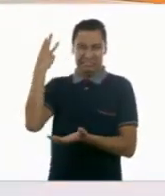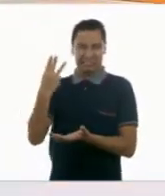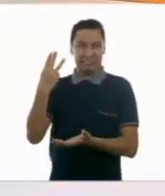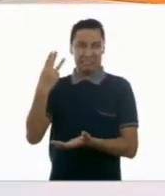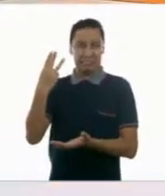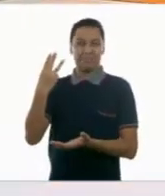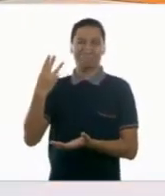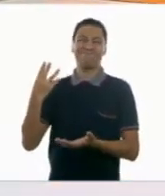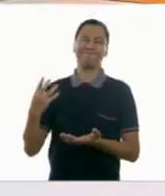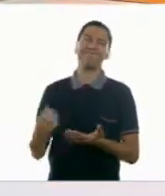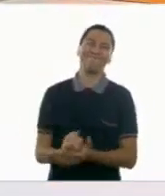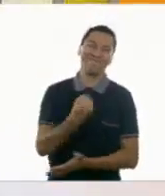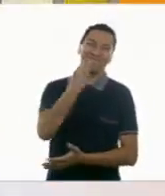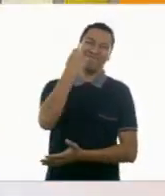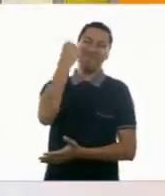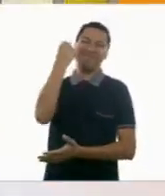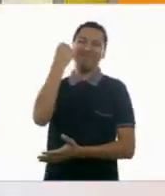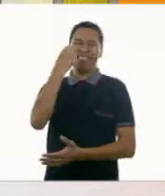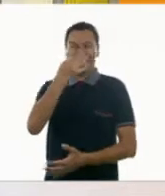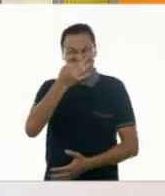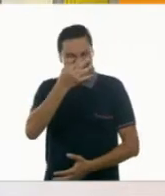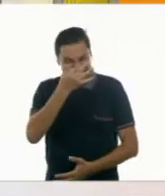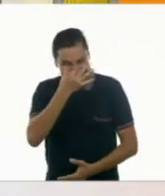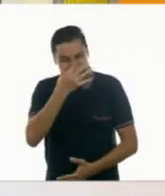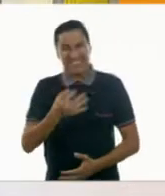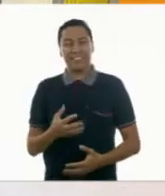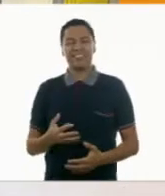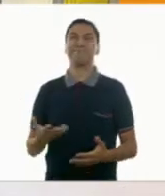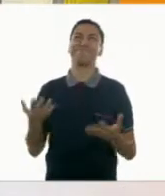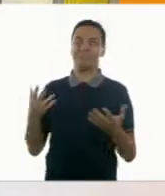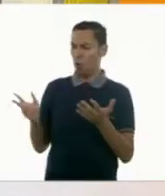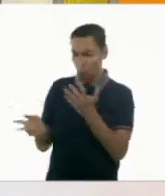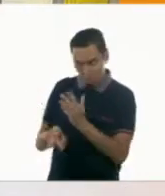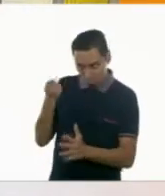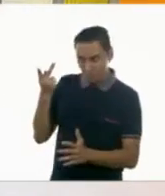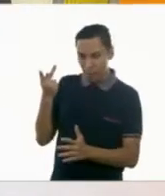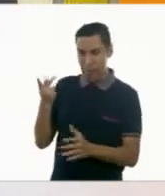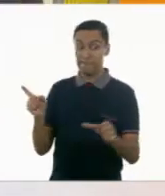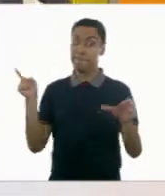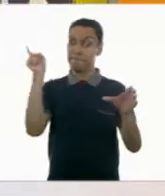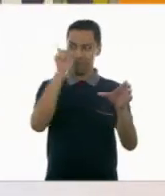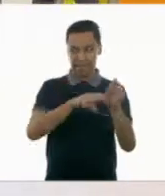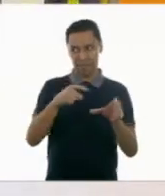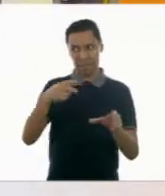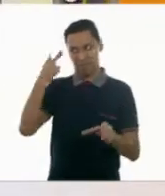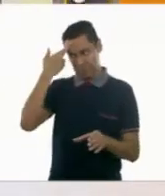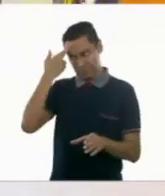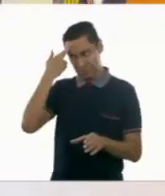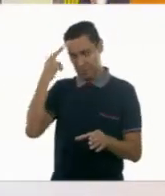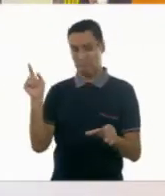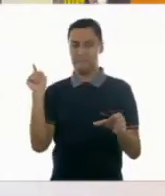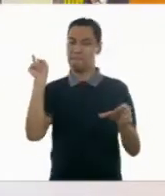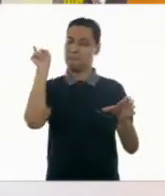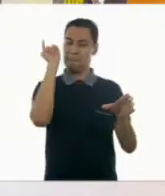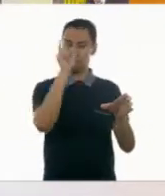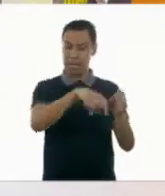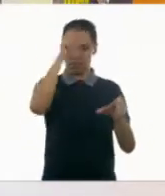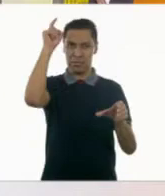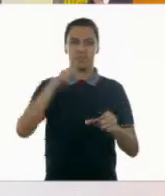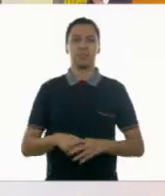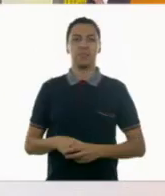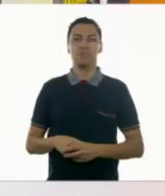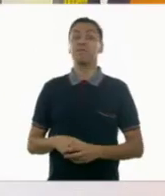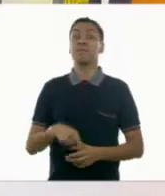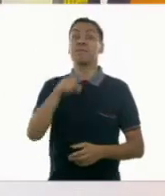1, 2, 3. Muy bien. ¡Ay! Casi. Otra casi, vez. Casi, porque acuérdate que hay que depositarlo. Recuerden en casa que el